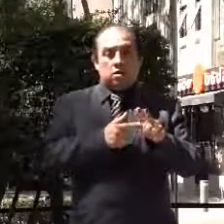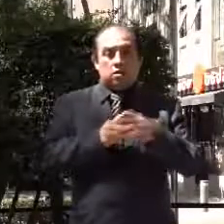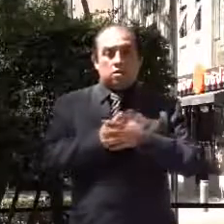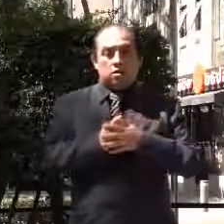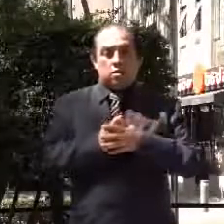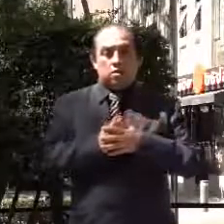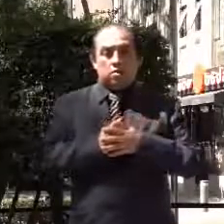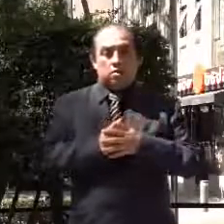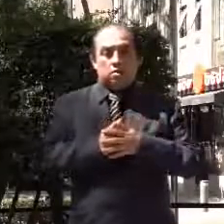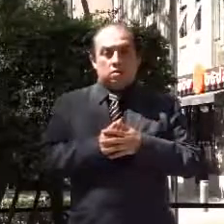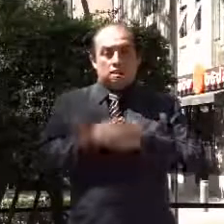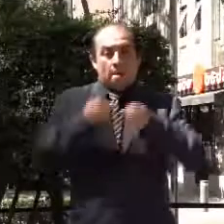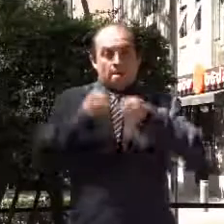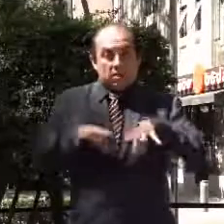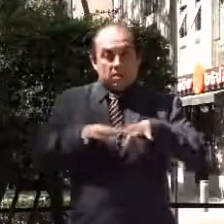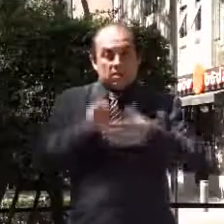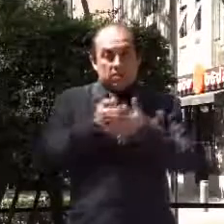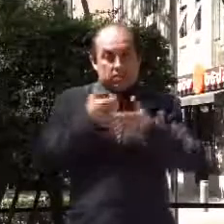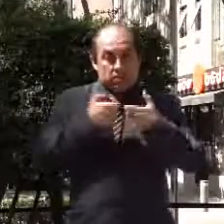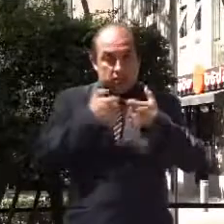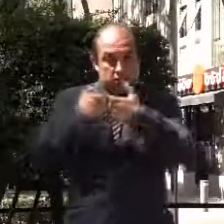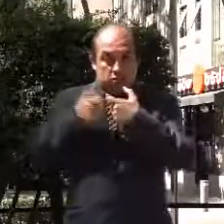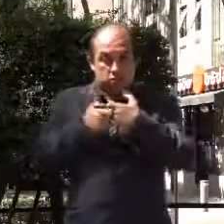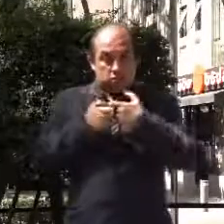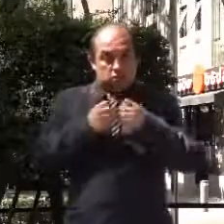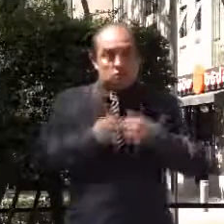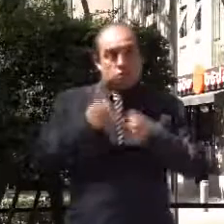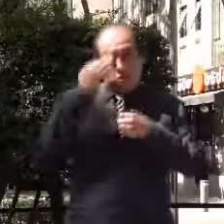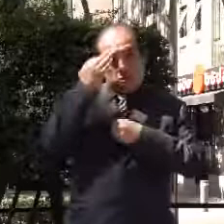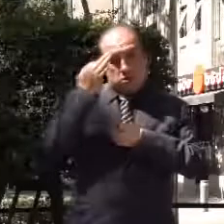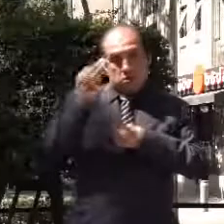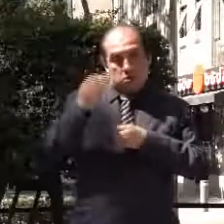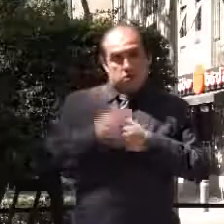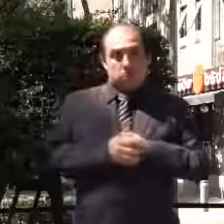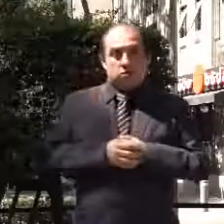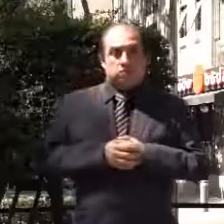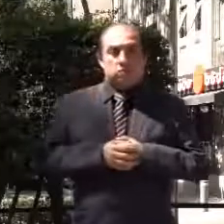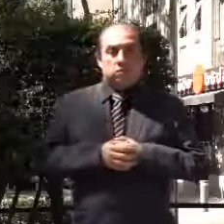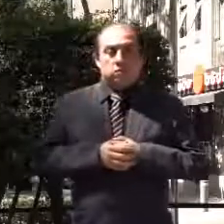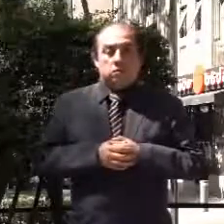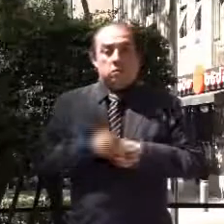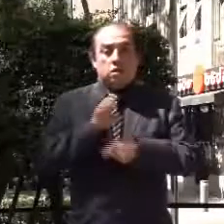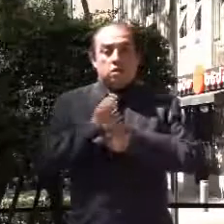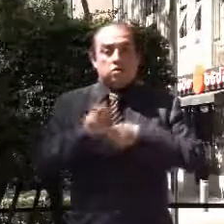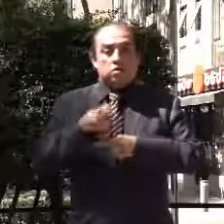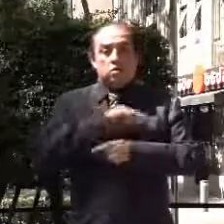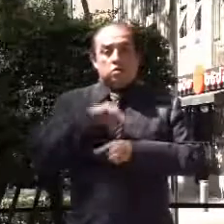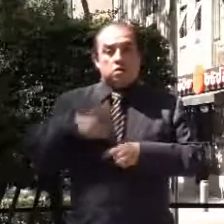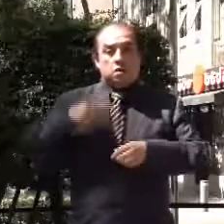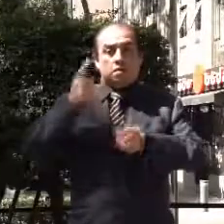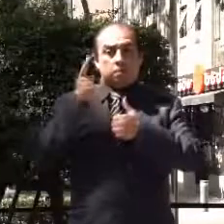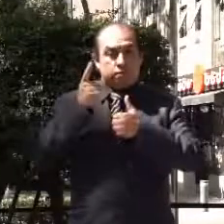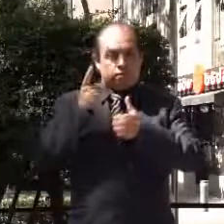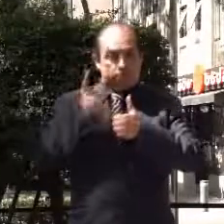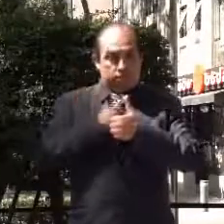actividades económicas o tiempos o horarios, ¿no? Entonces, nuestra primera